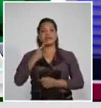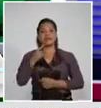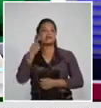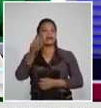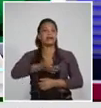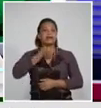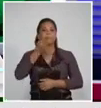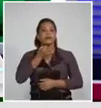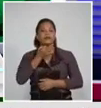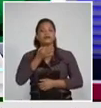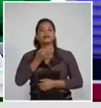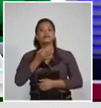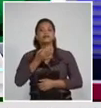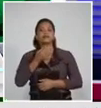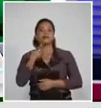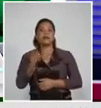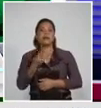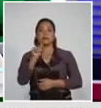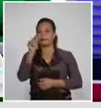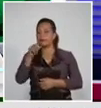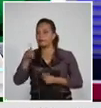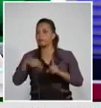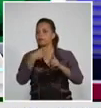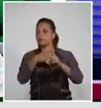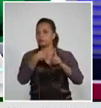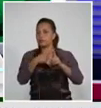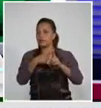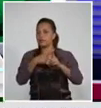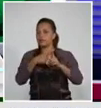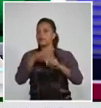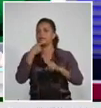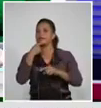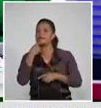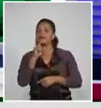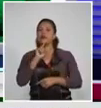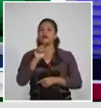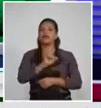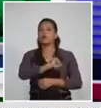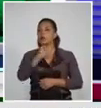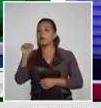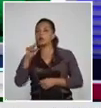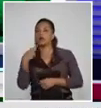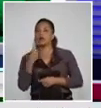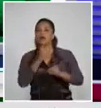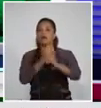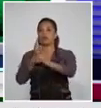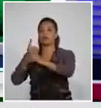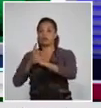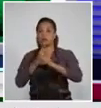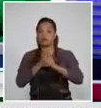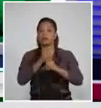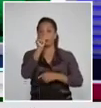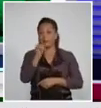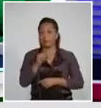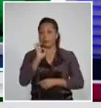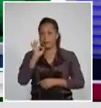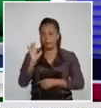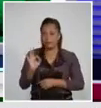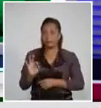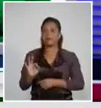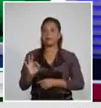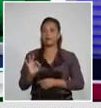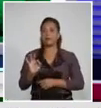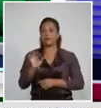un caso y se logre precisar los contactos que han estado en relación en los últimos 15 días. Y en